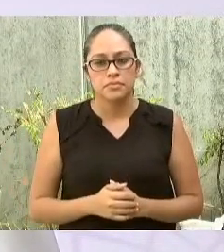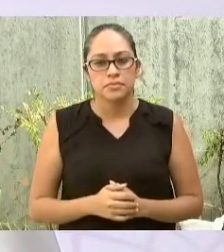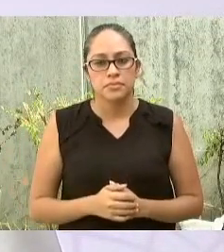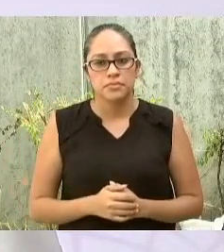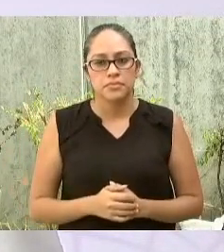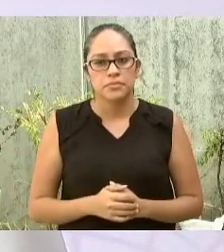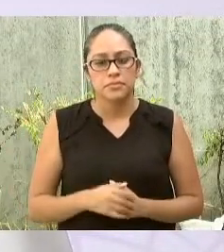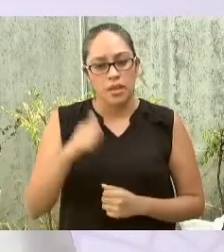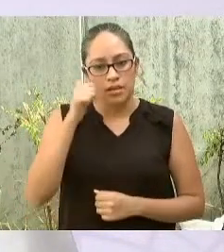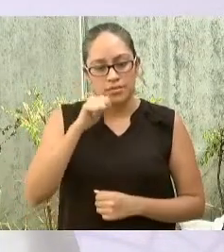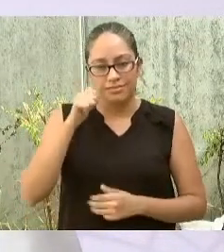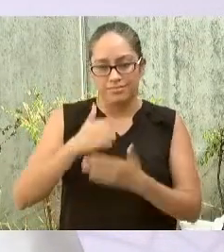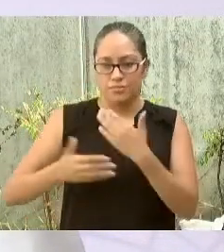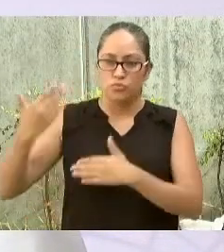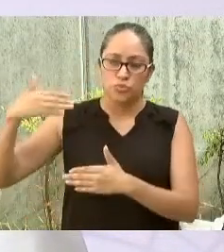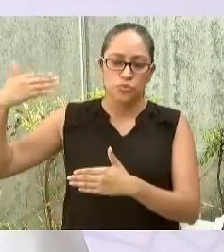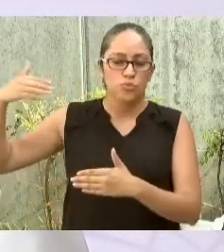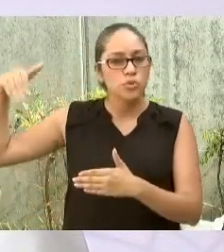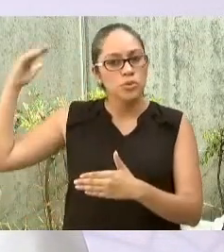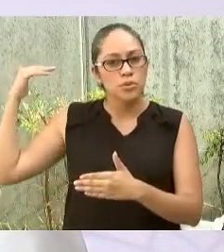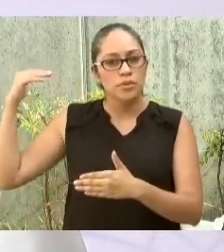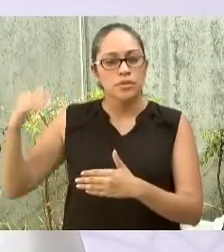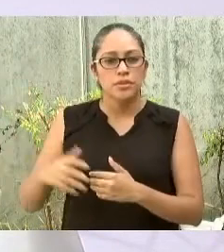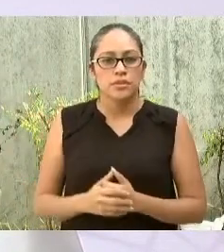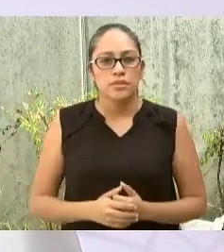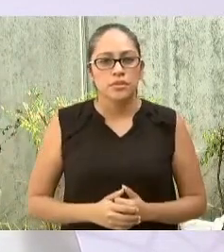desde tiempo atrás,